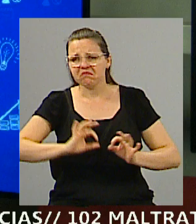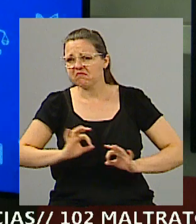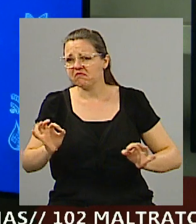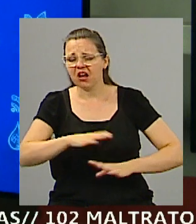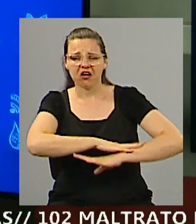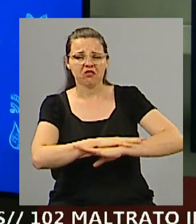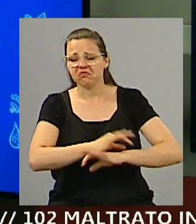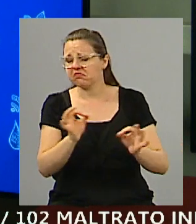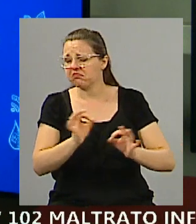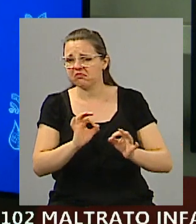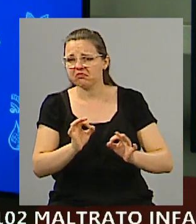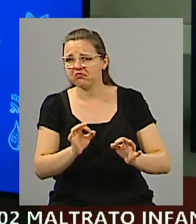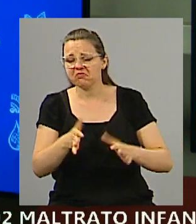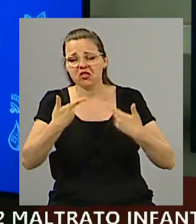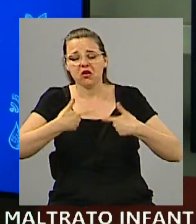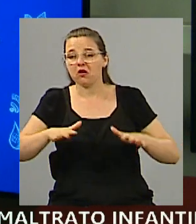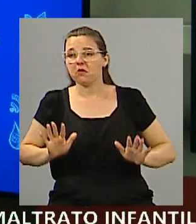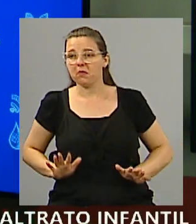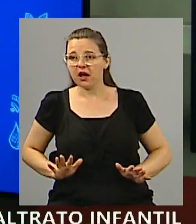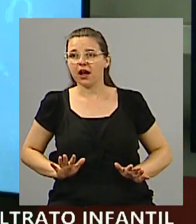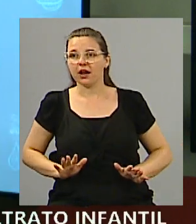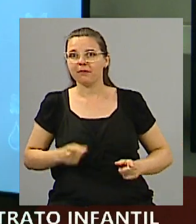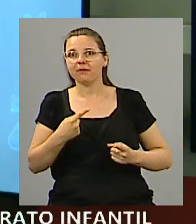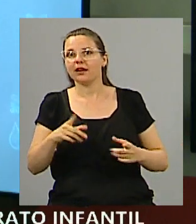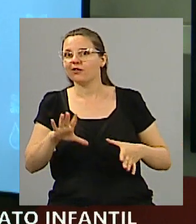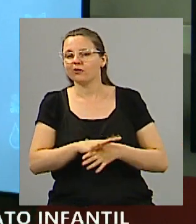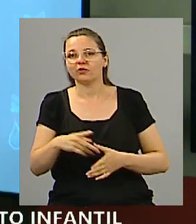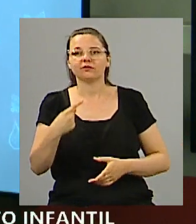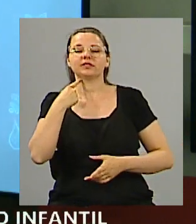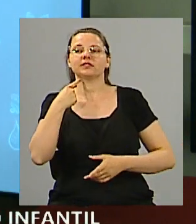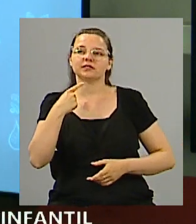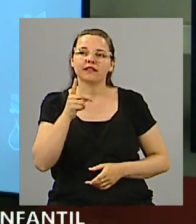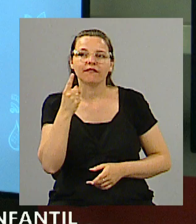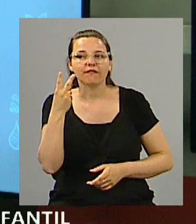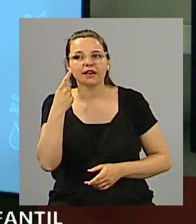para tratar de entender cómo puede haberse llegado a esa instancia. Y me decía que hay gente que